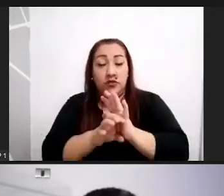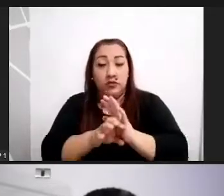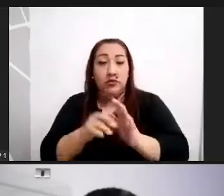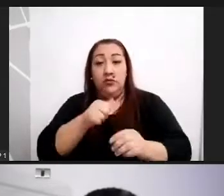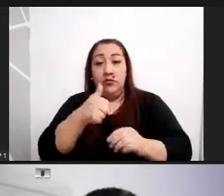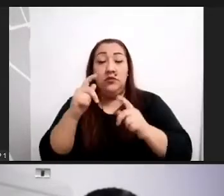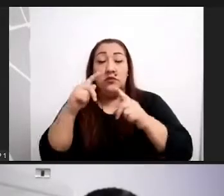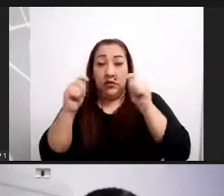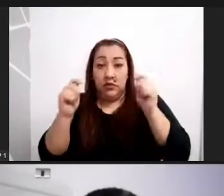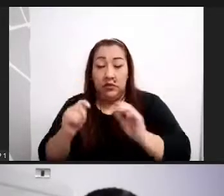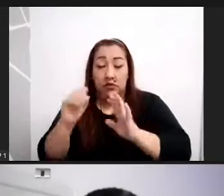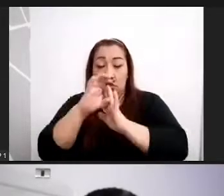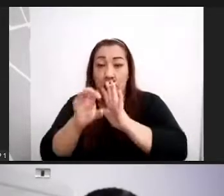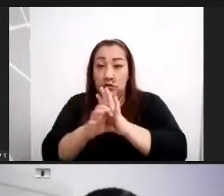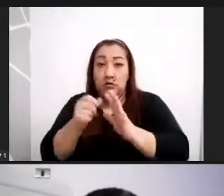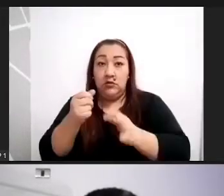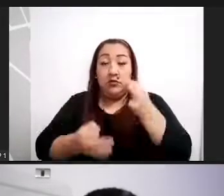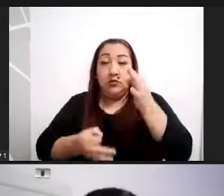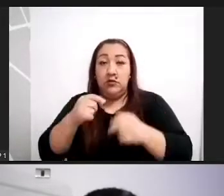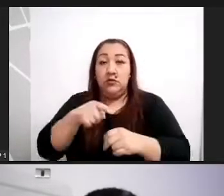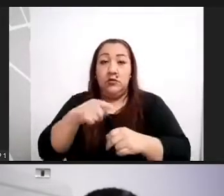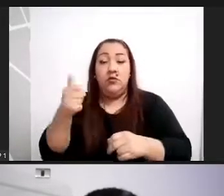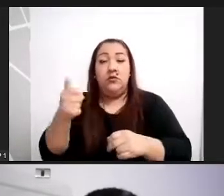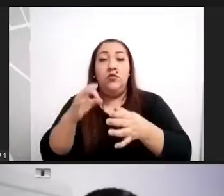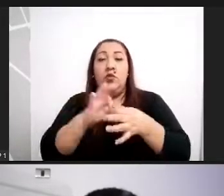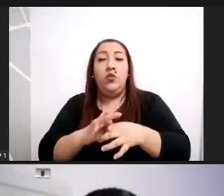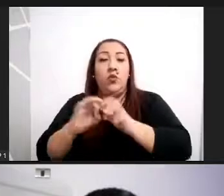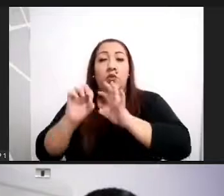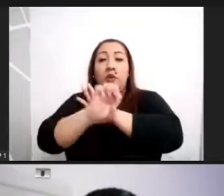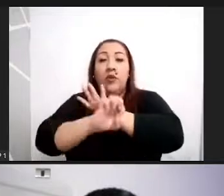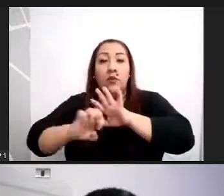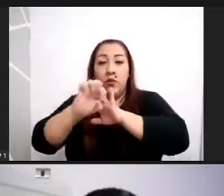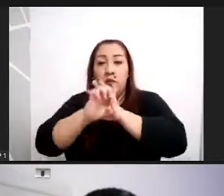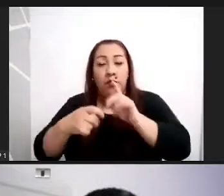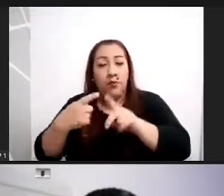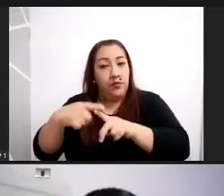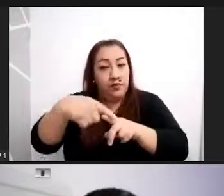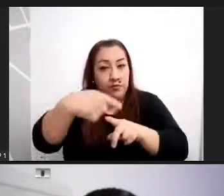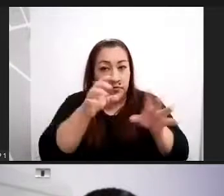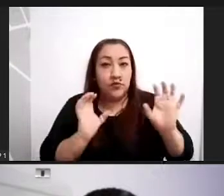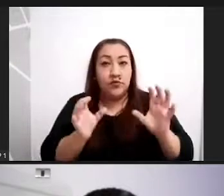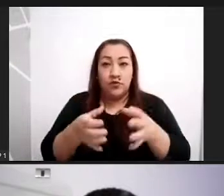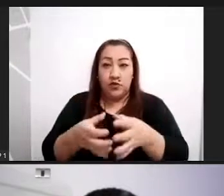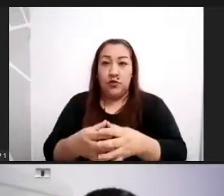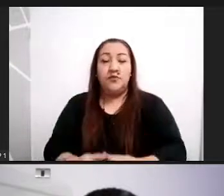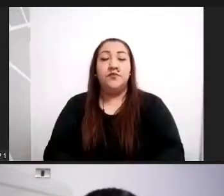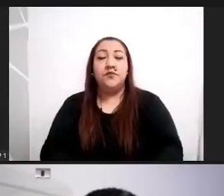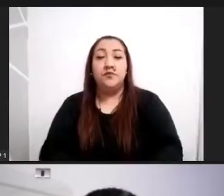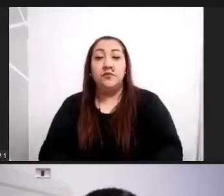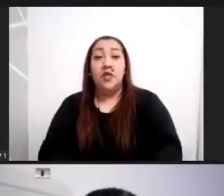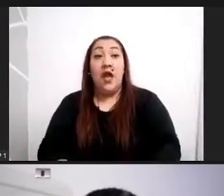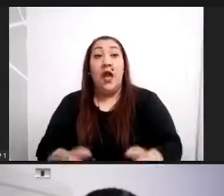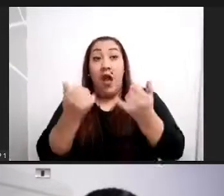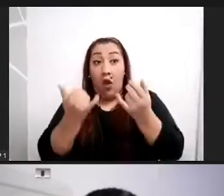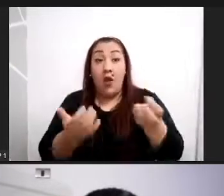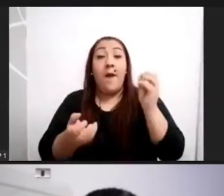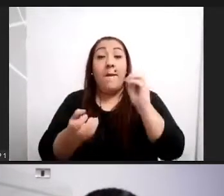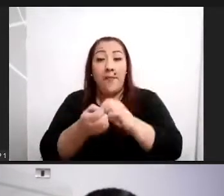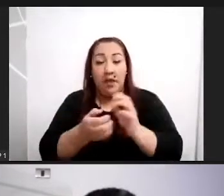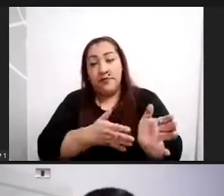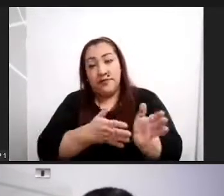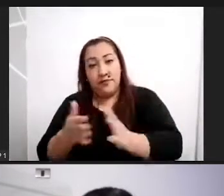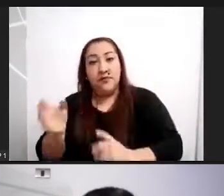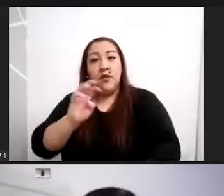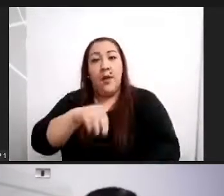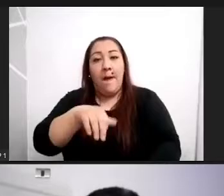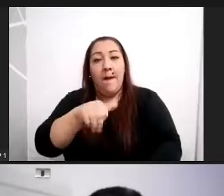Humanos y Tribunal de Justicia de la Unión Europea, entre otros. Y nos acompaña también la doctora